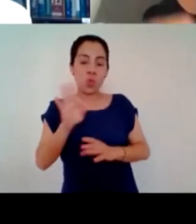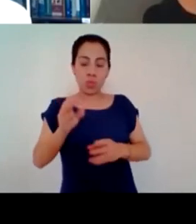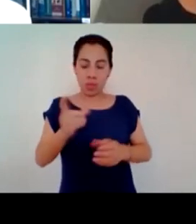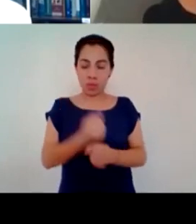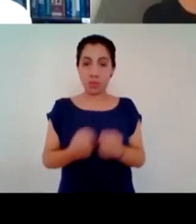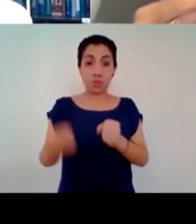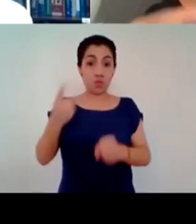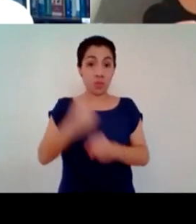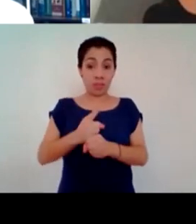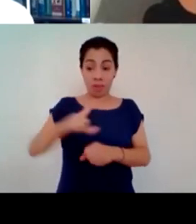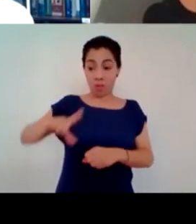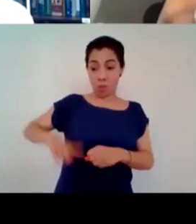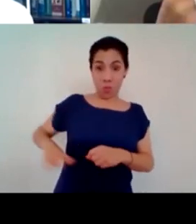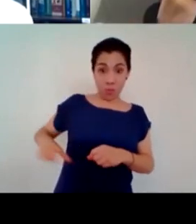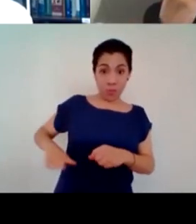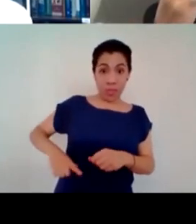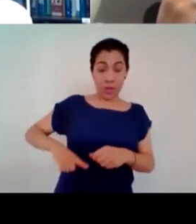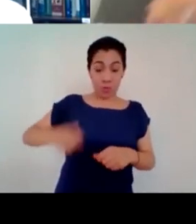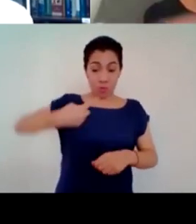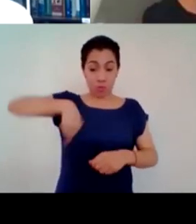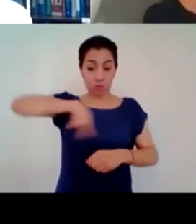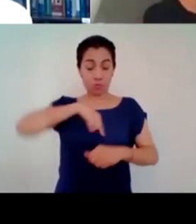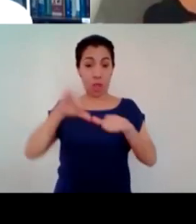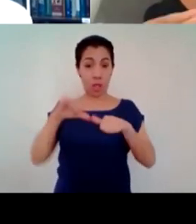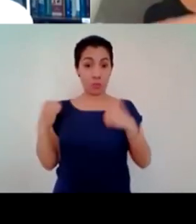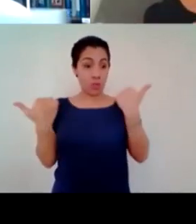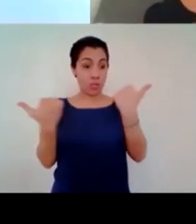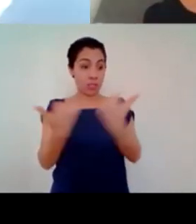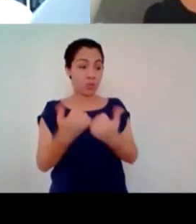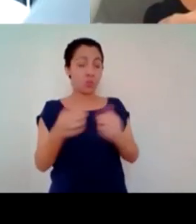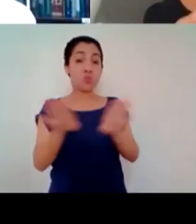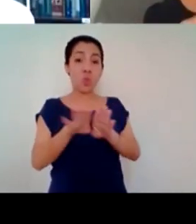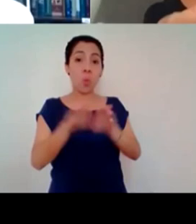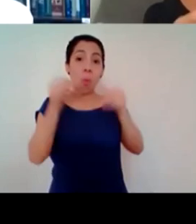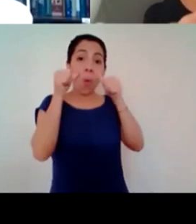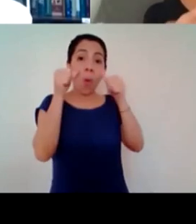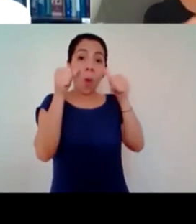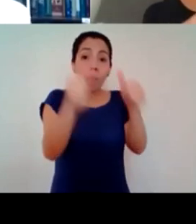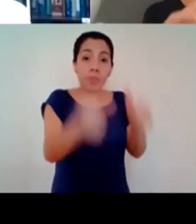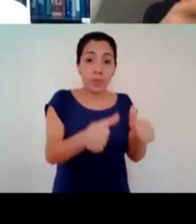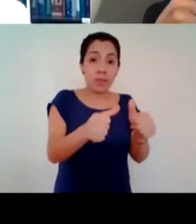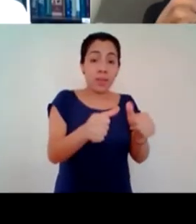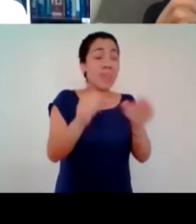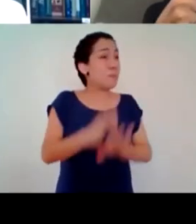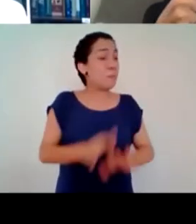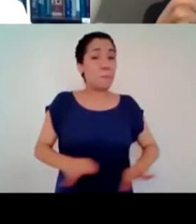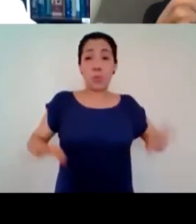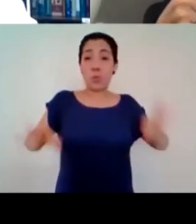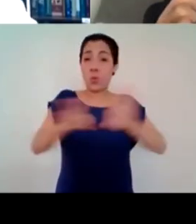como sociedad civil a atender lo que implica también hoy hablar de un modelo de